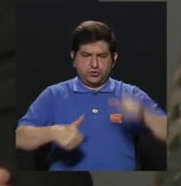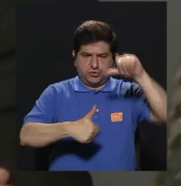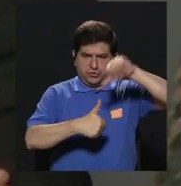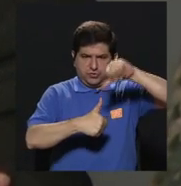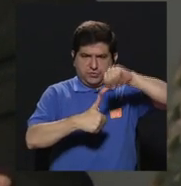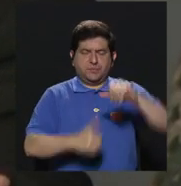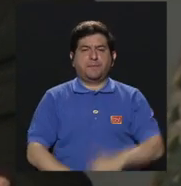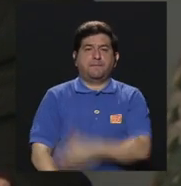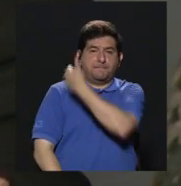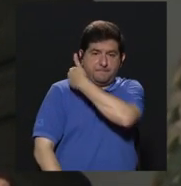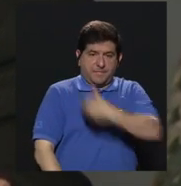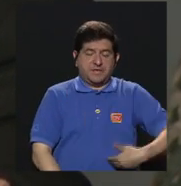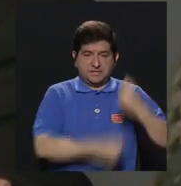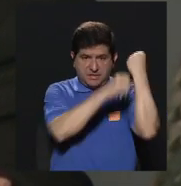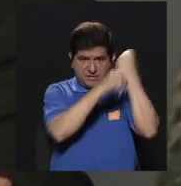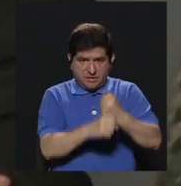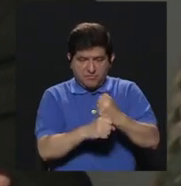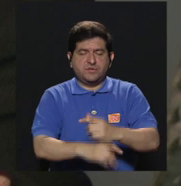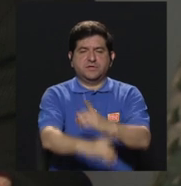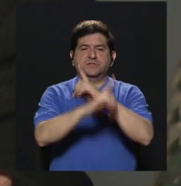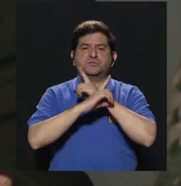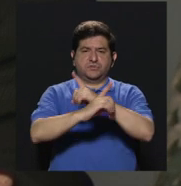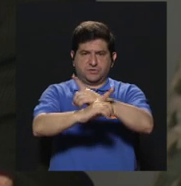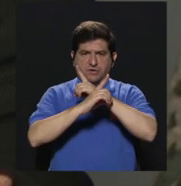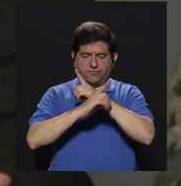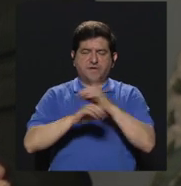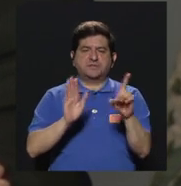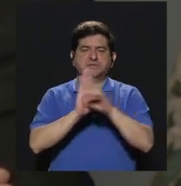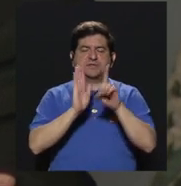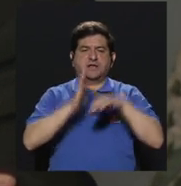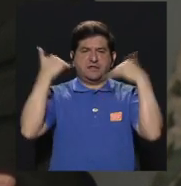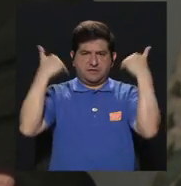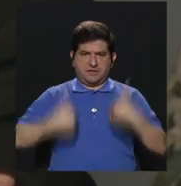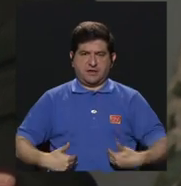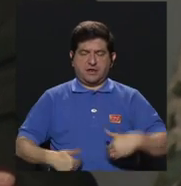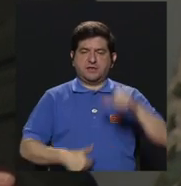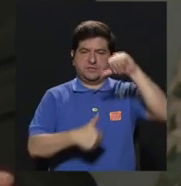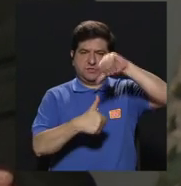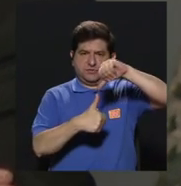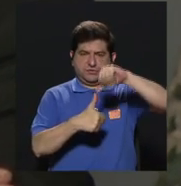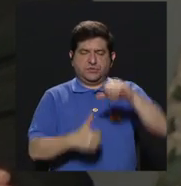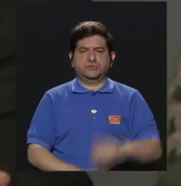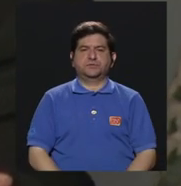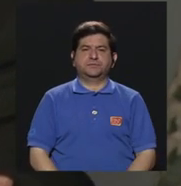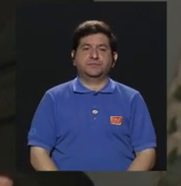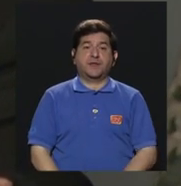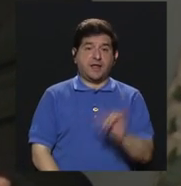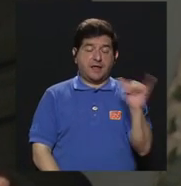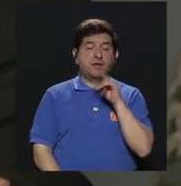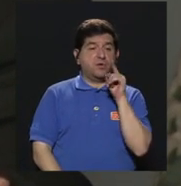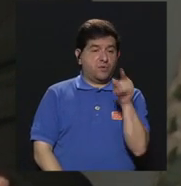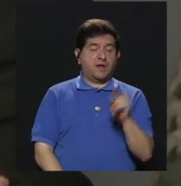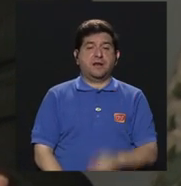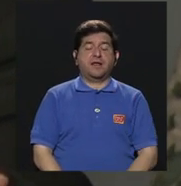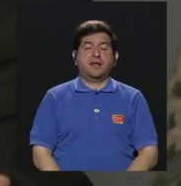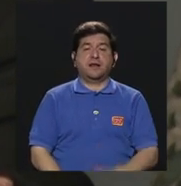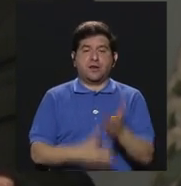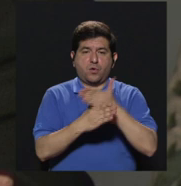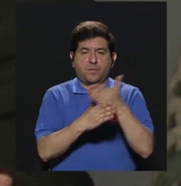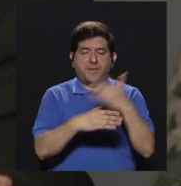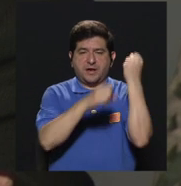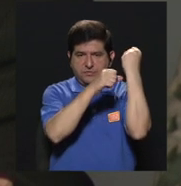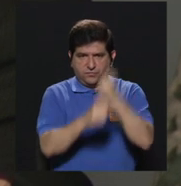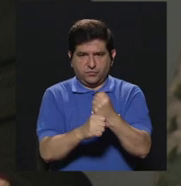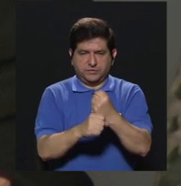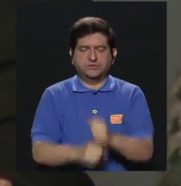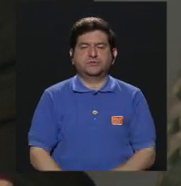la presidencia de la Fundación para la Defensa de los Derechos Humanos en Centroamérica, de la cual también es cofundador.